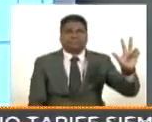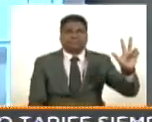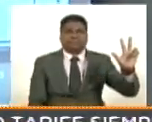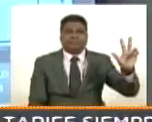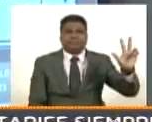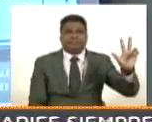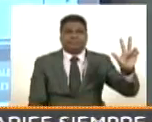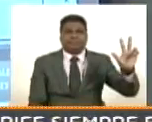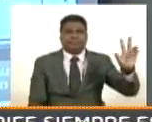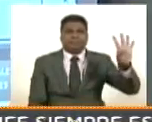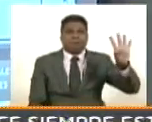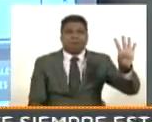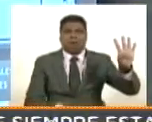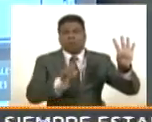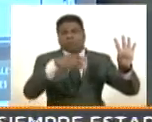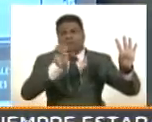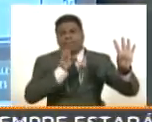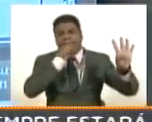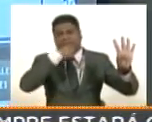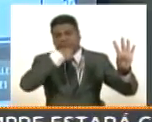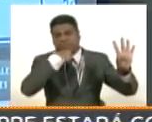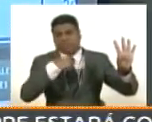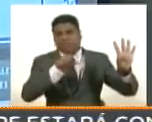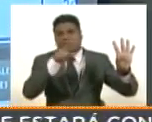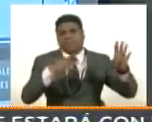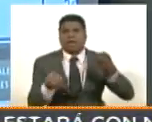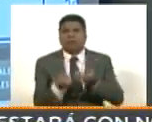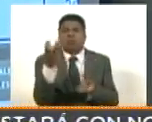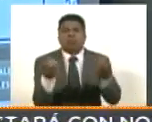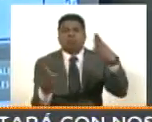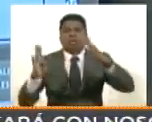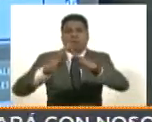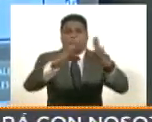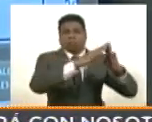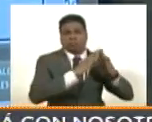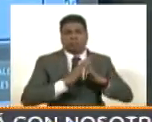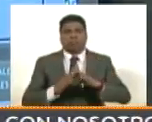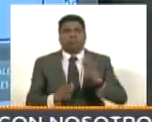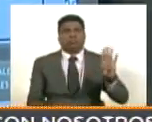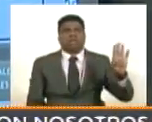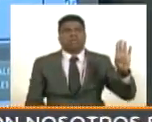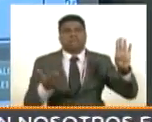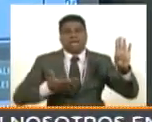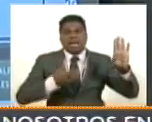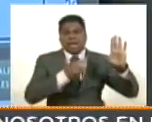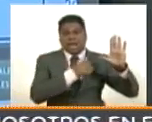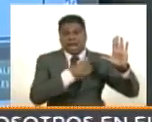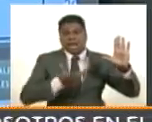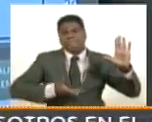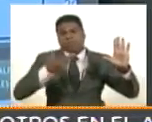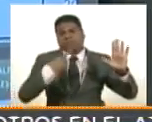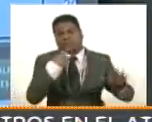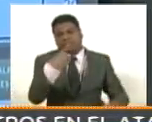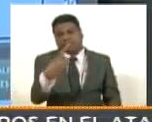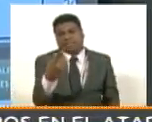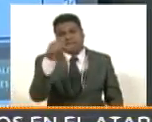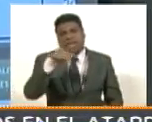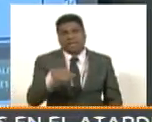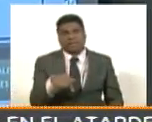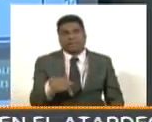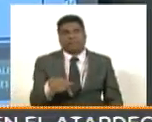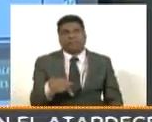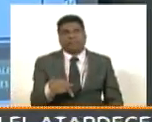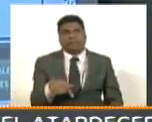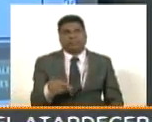territorial, pensionadas, pensionados, comunas y consejos comunales. Es importante mencionar en este caso